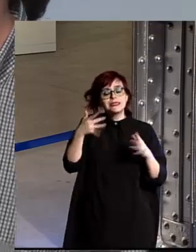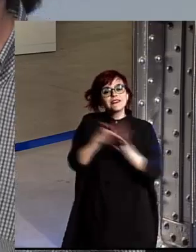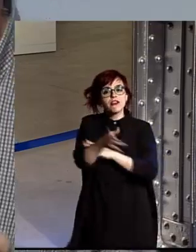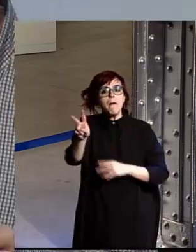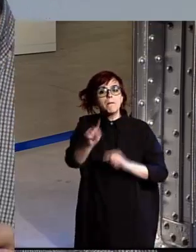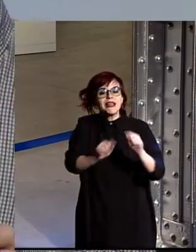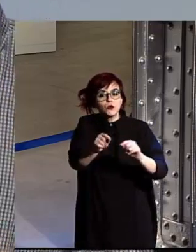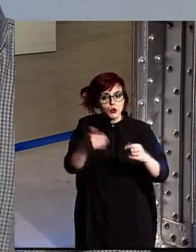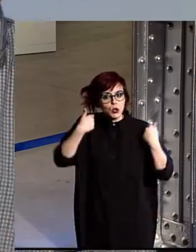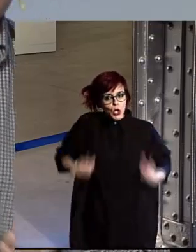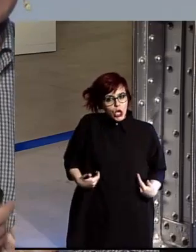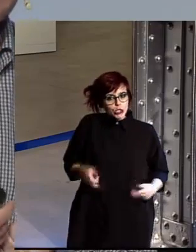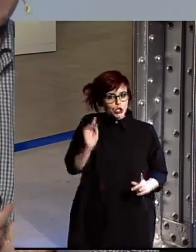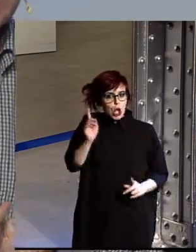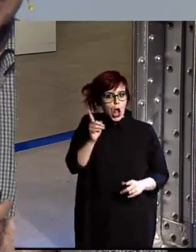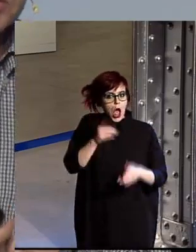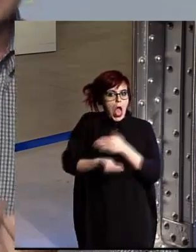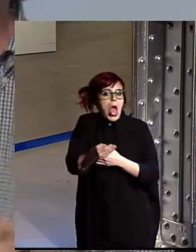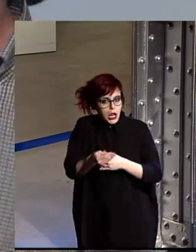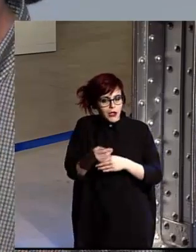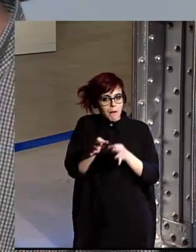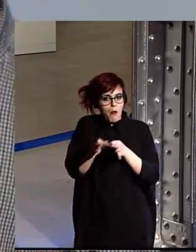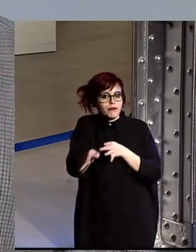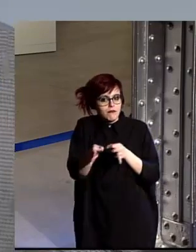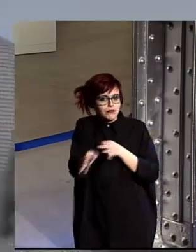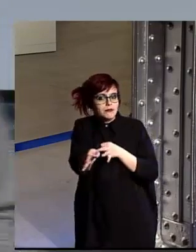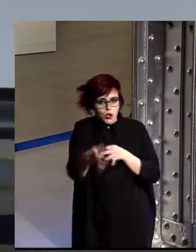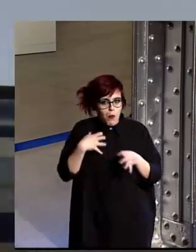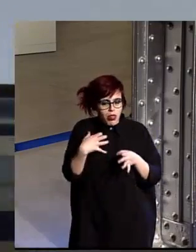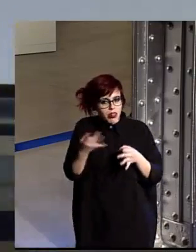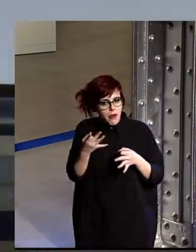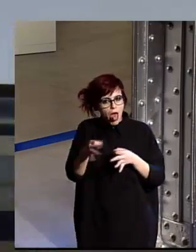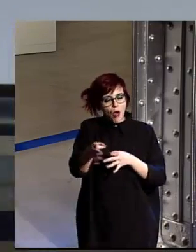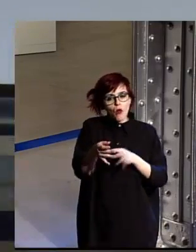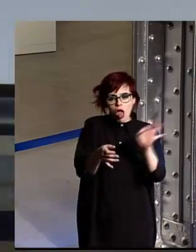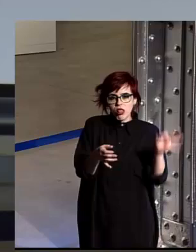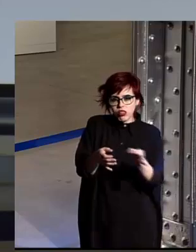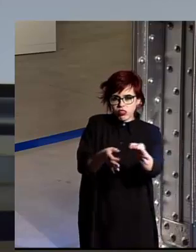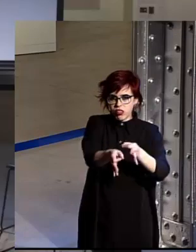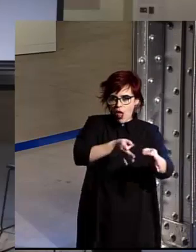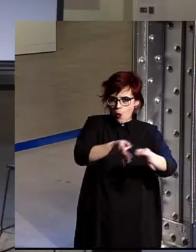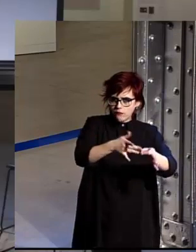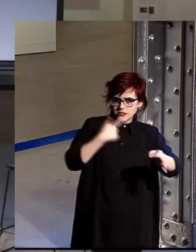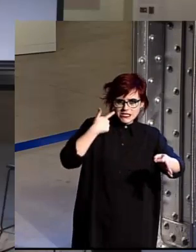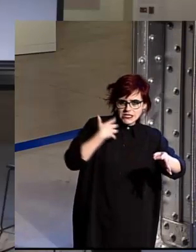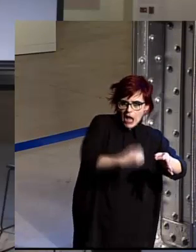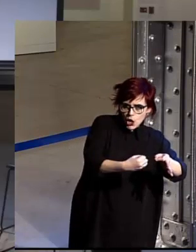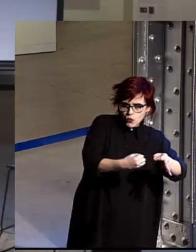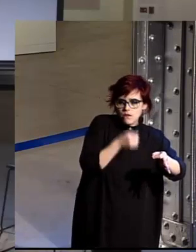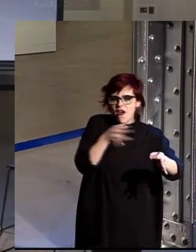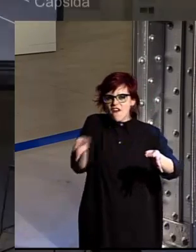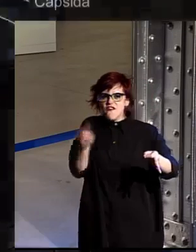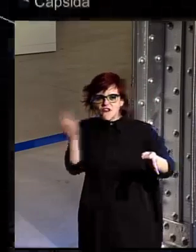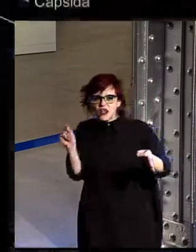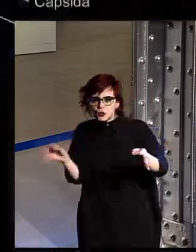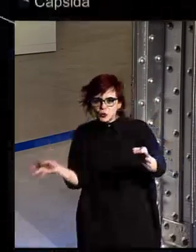porque no pueden jugar a hacer química. Eso se lo roban a la célula a la que están infectando. Aquí tenéis un ejemplo del virus del SIDA saliendo de un